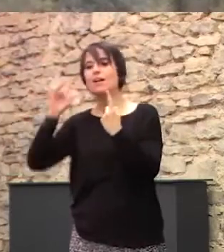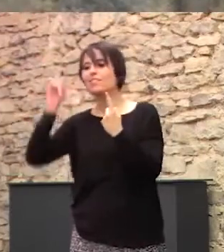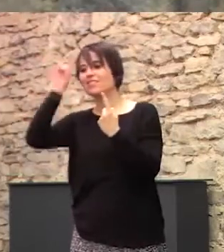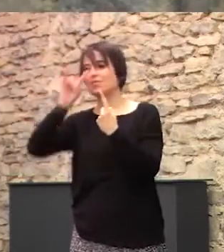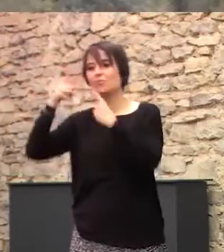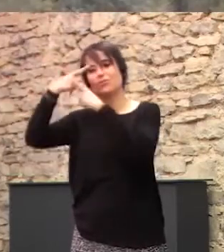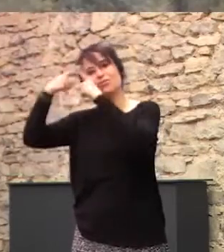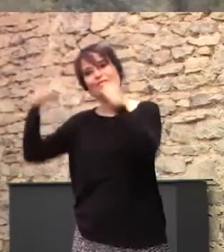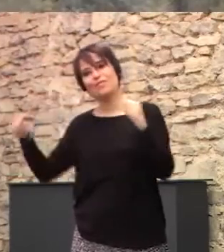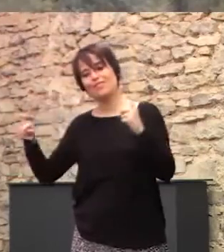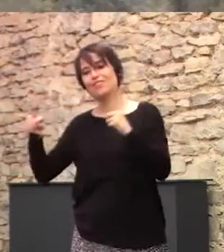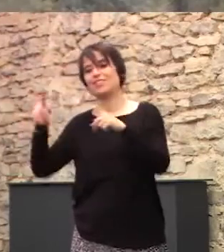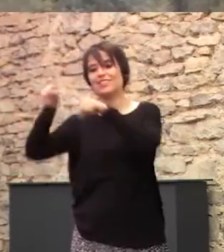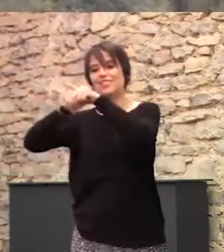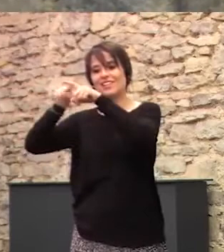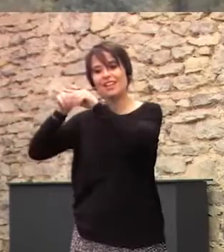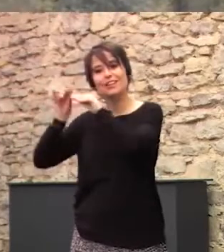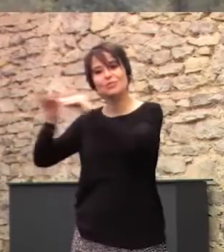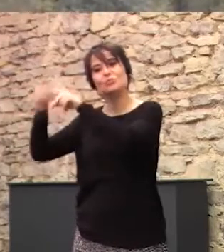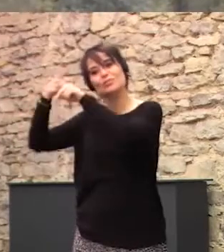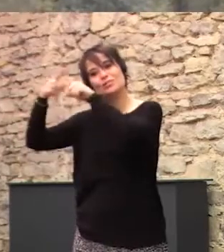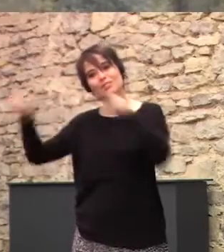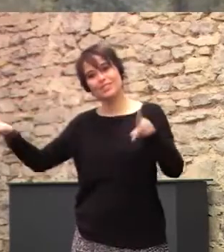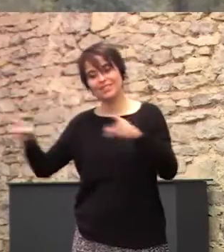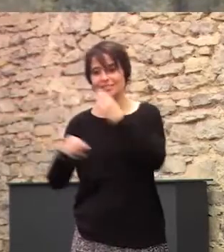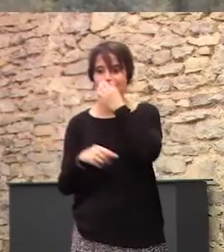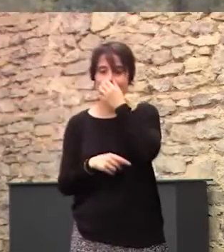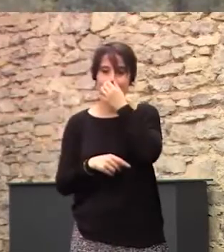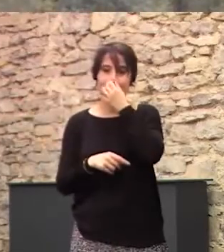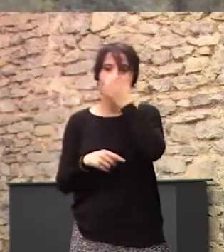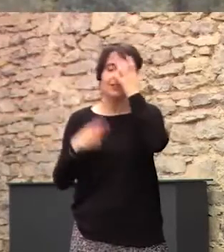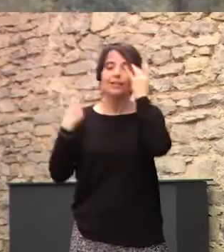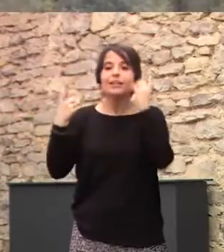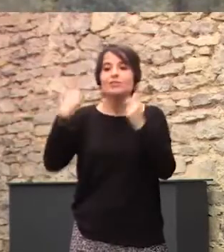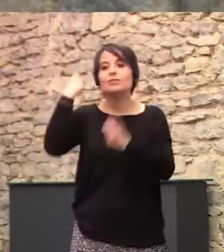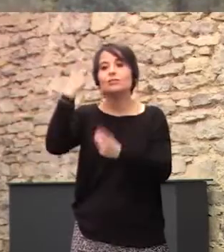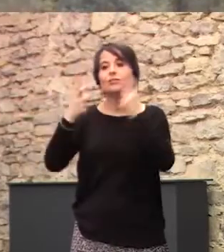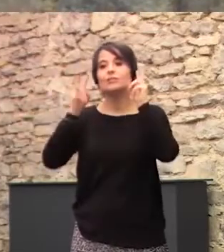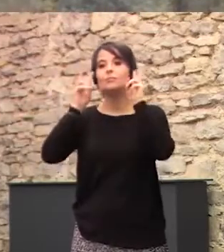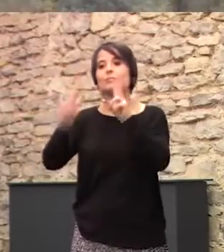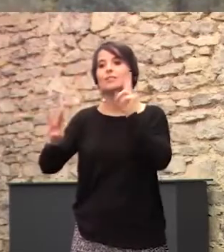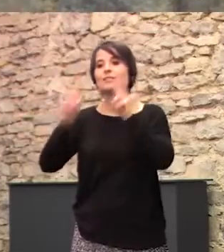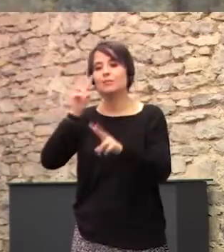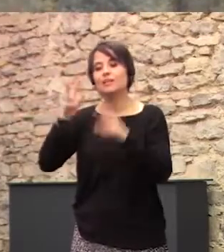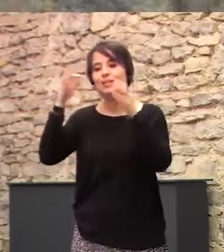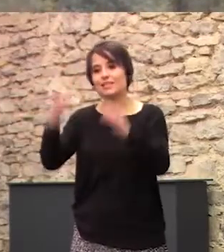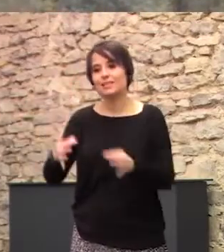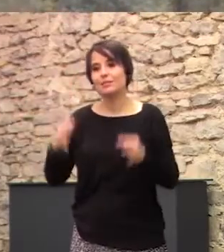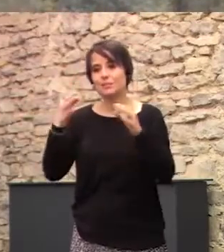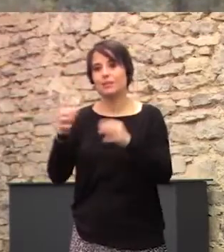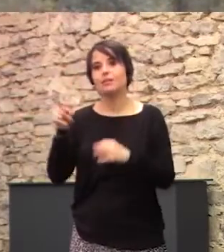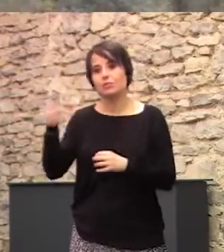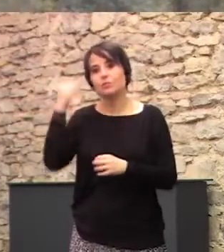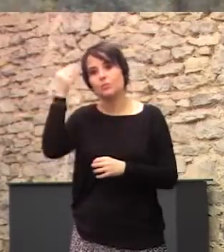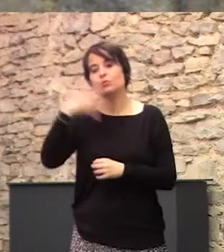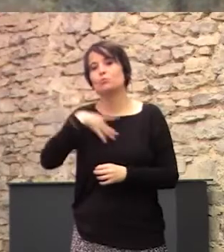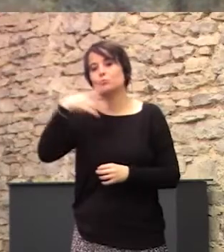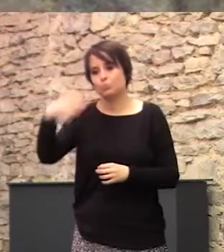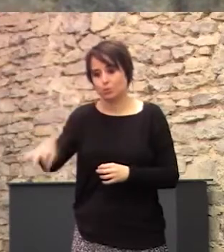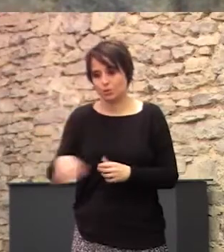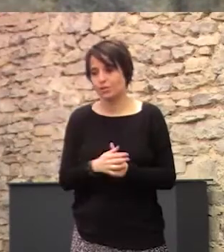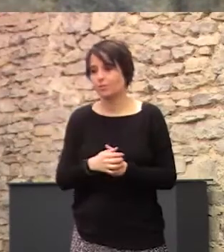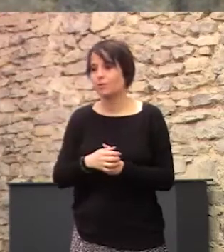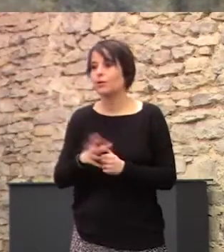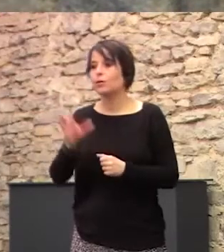otros entornos étnicos o culturales. Y estamos intentando visibilizar siempre esto. Y yo creo que es posible, porque entre